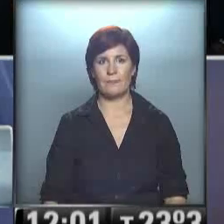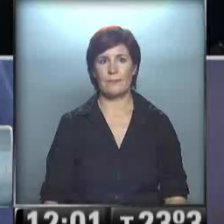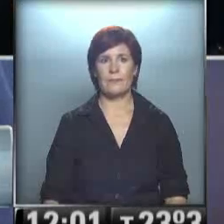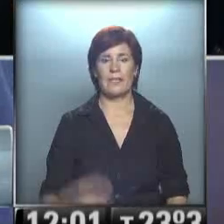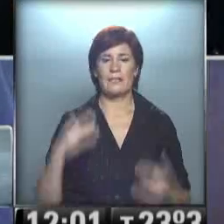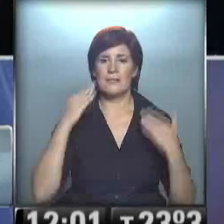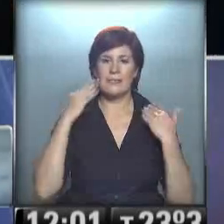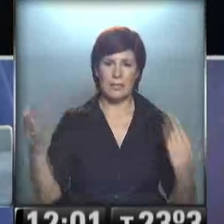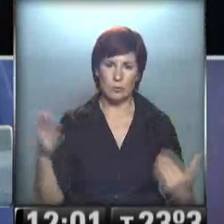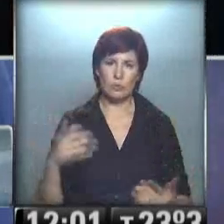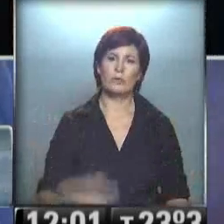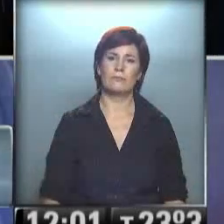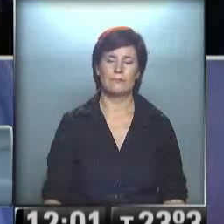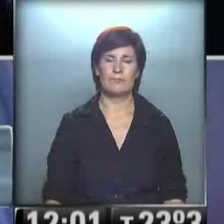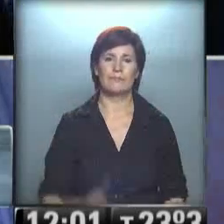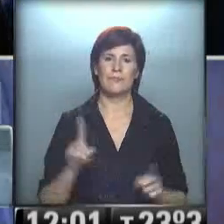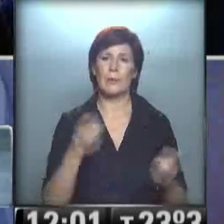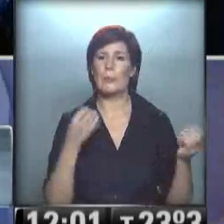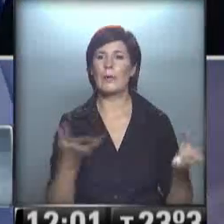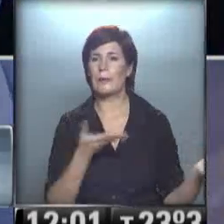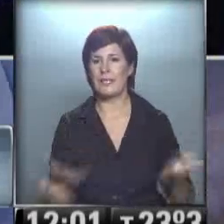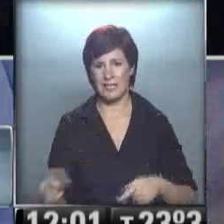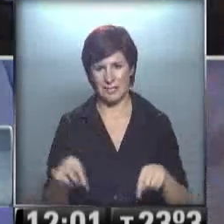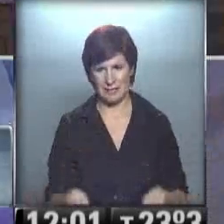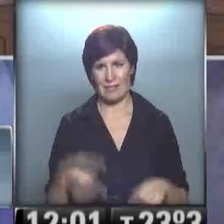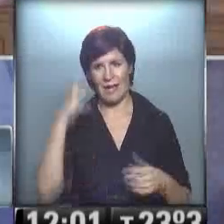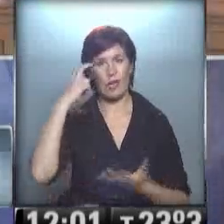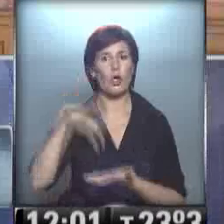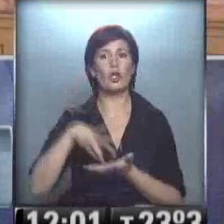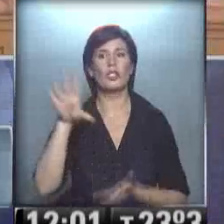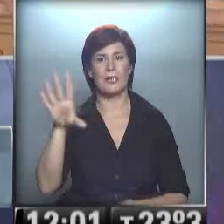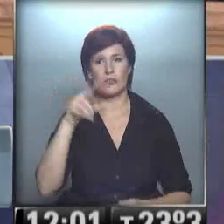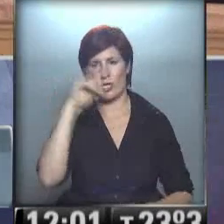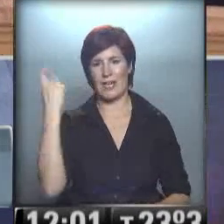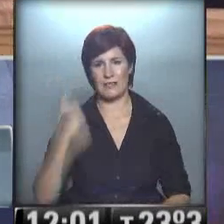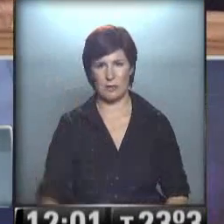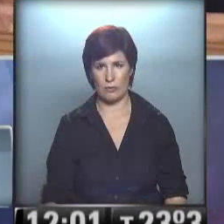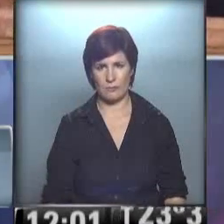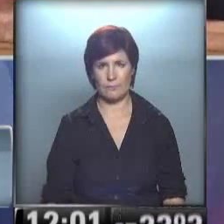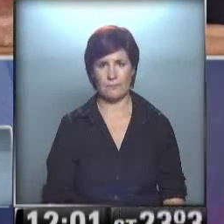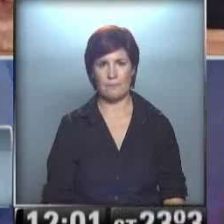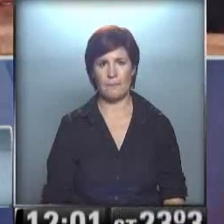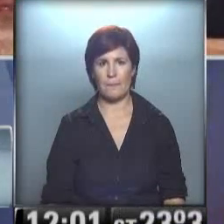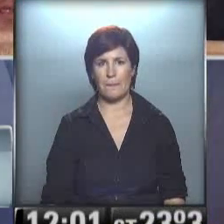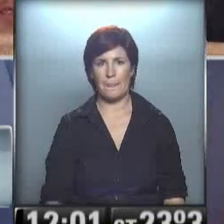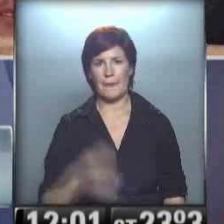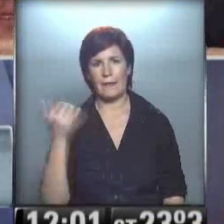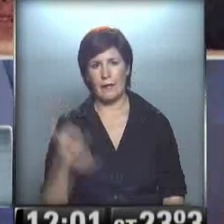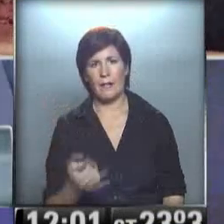saludo y la bienvenida a este Congreso Nacional. Aquí están todos